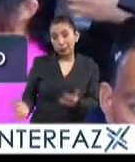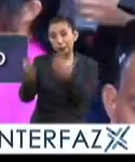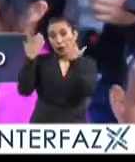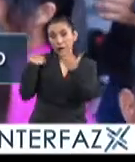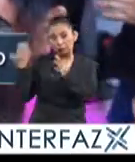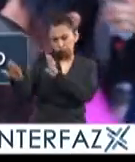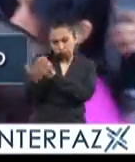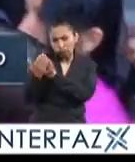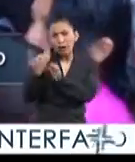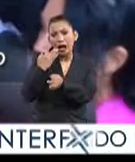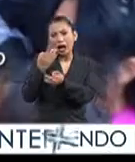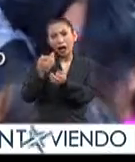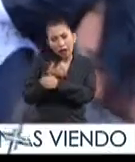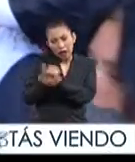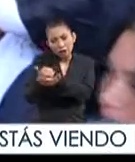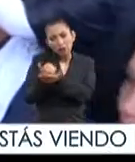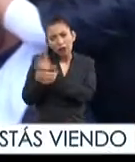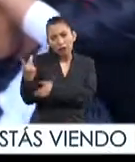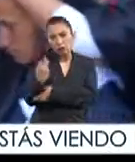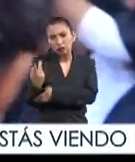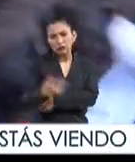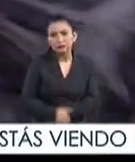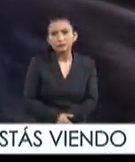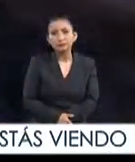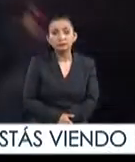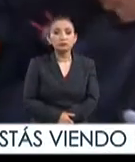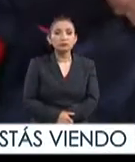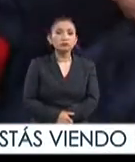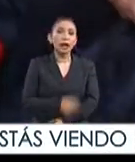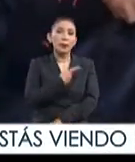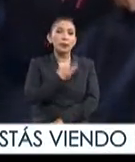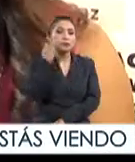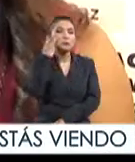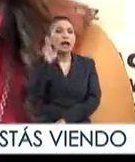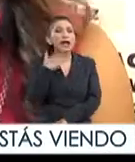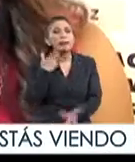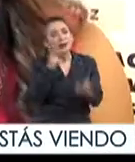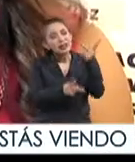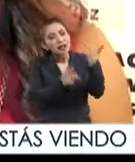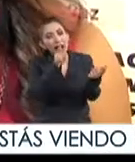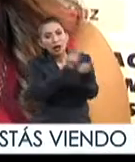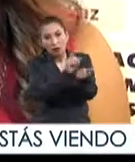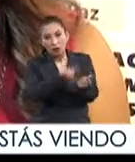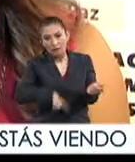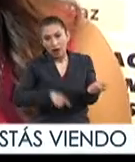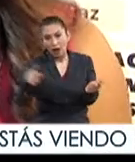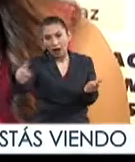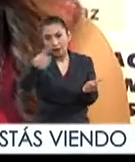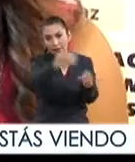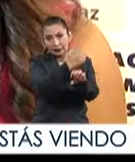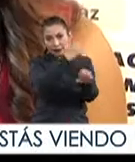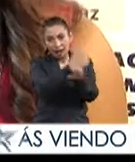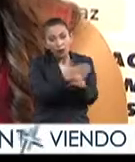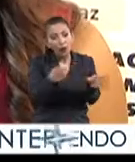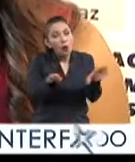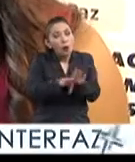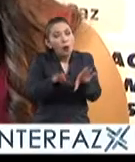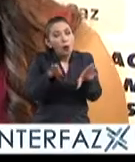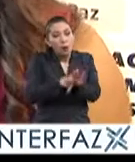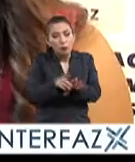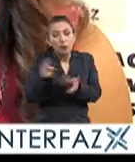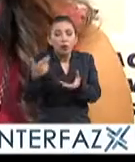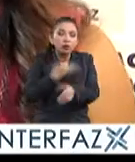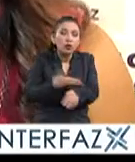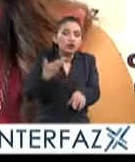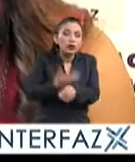una cercana colaboración entre ellos. Habrá que dialogarlo con los gobiernos estatales, cómo se da, digamos,